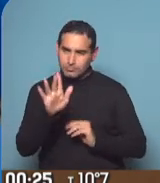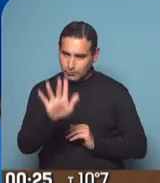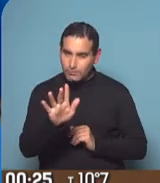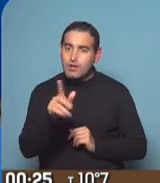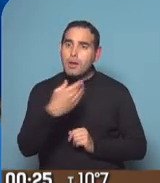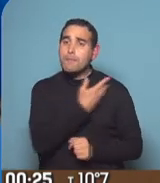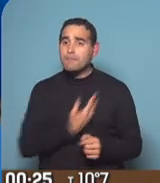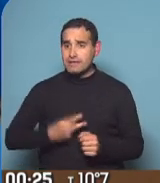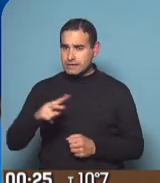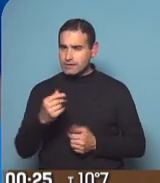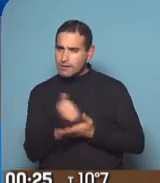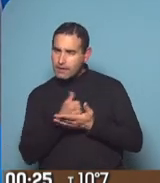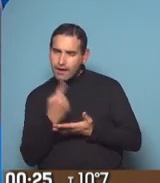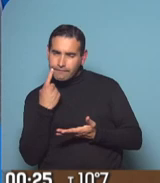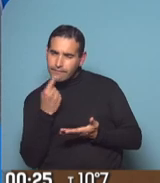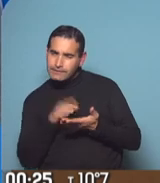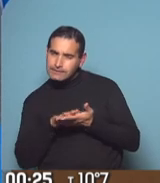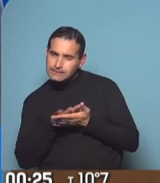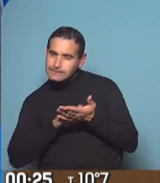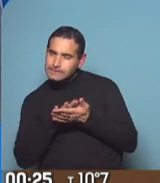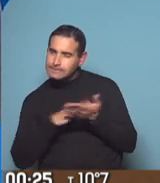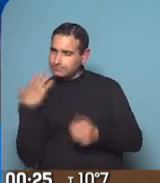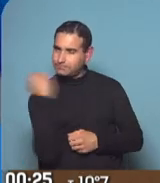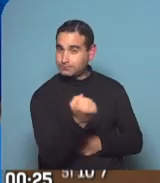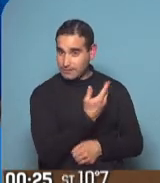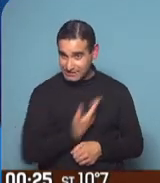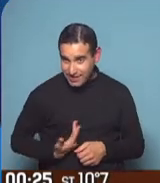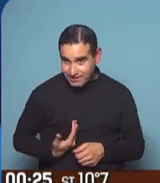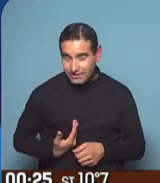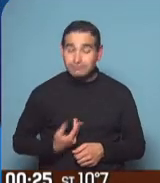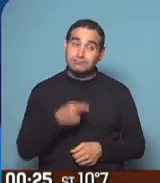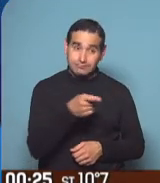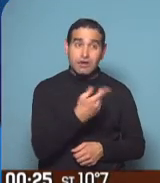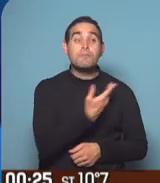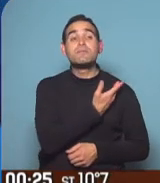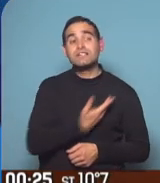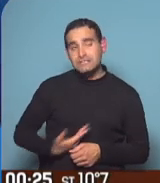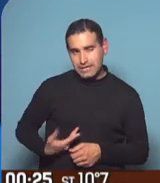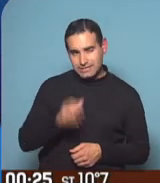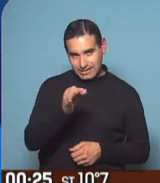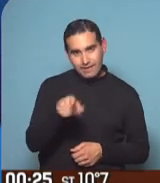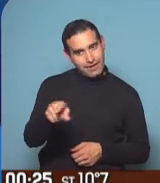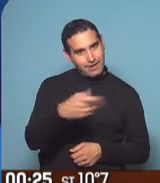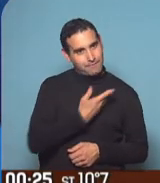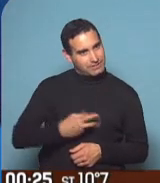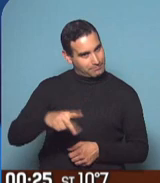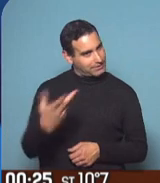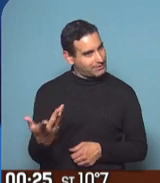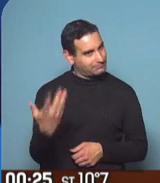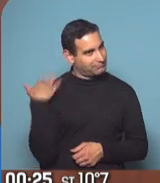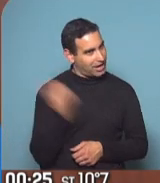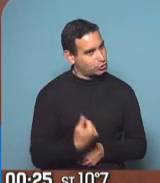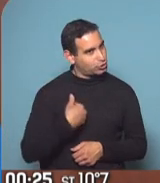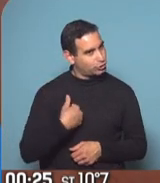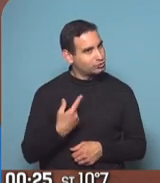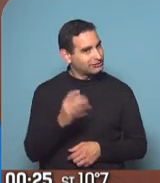esperando a traicionar al presidente y un presidente que sabe que puede ser traicionado es un juego de suma cero